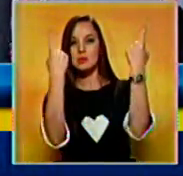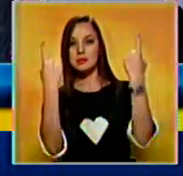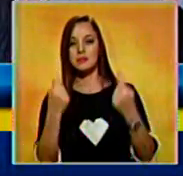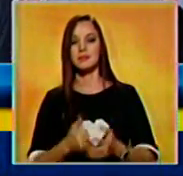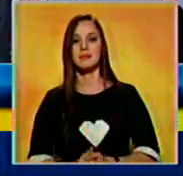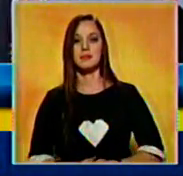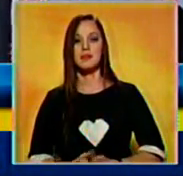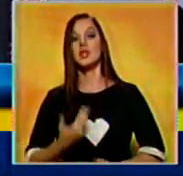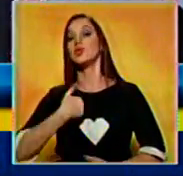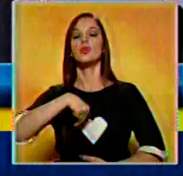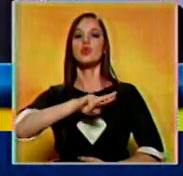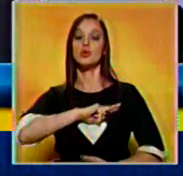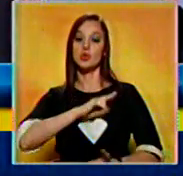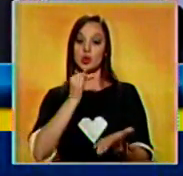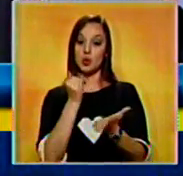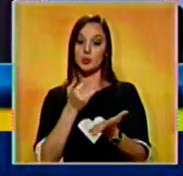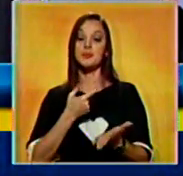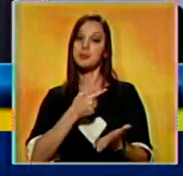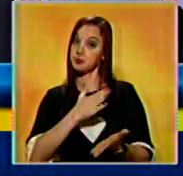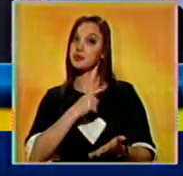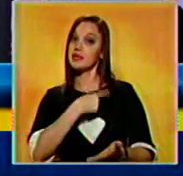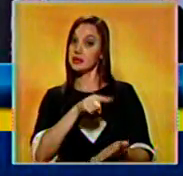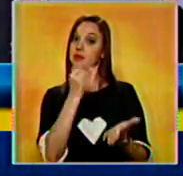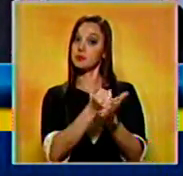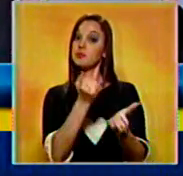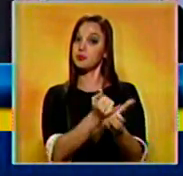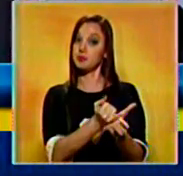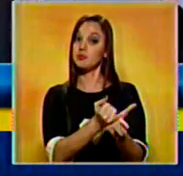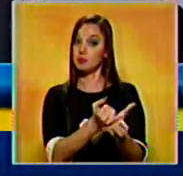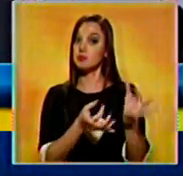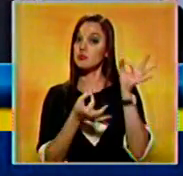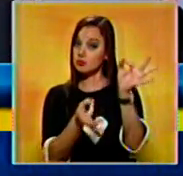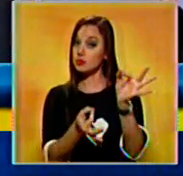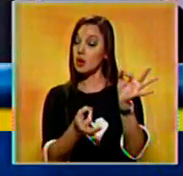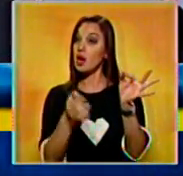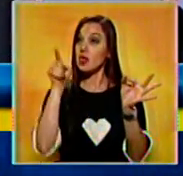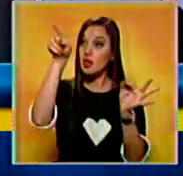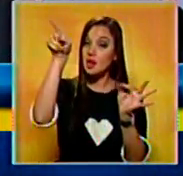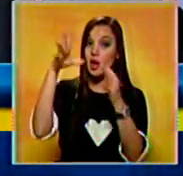Han tocado funcionarios de instituciones diversas.